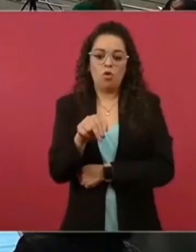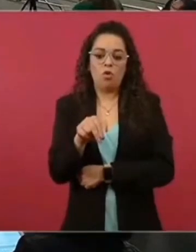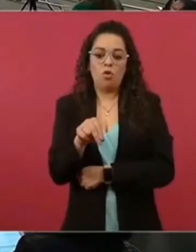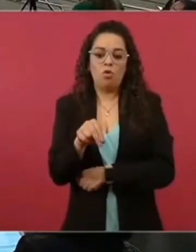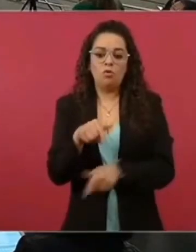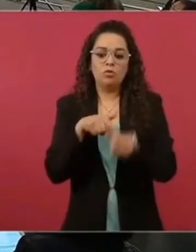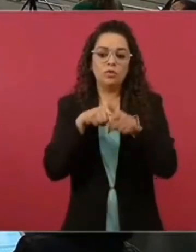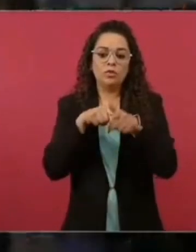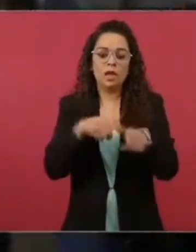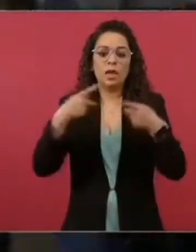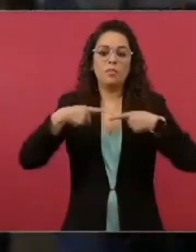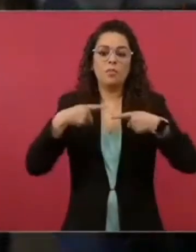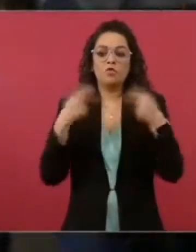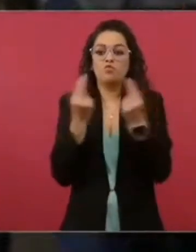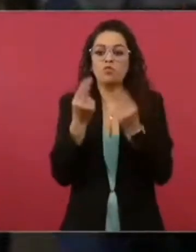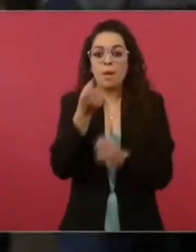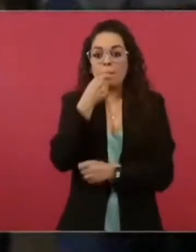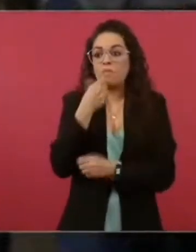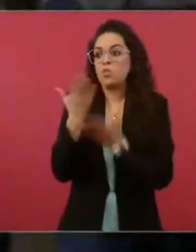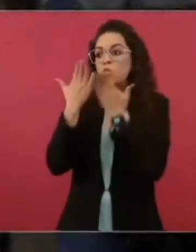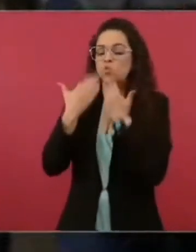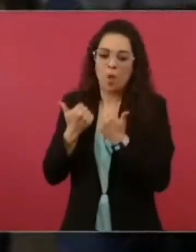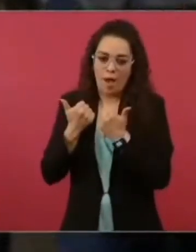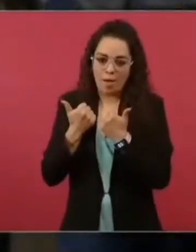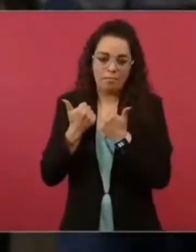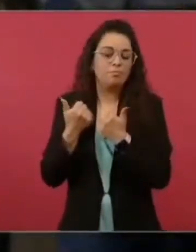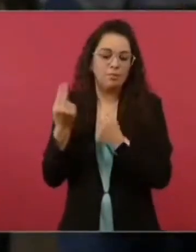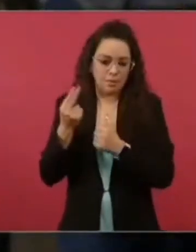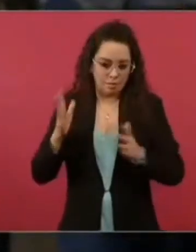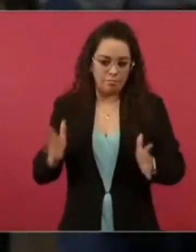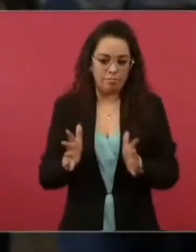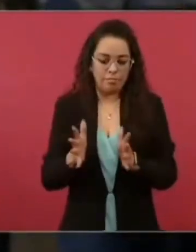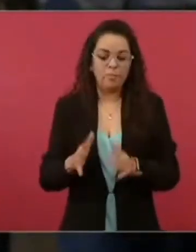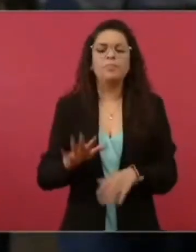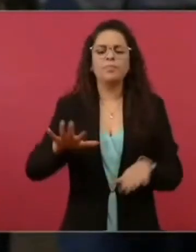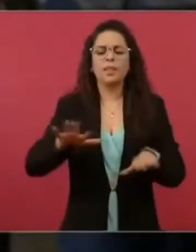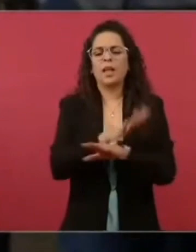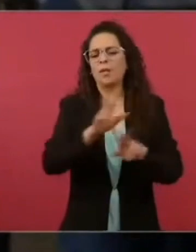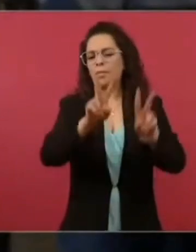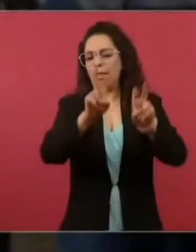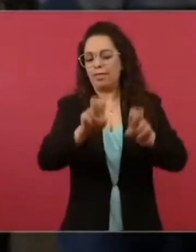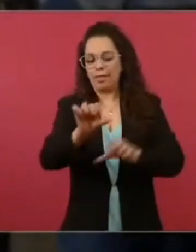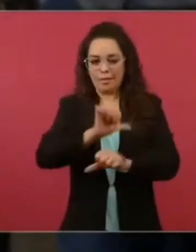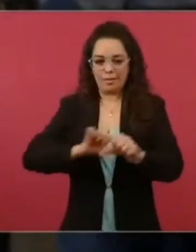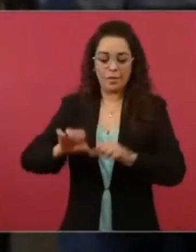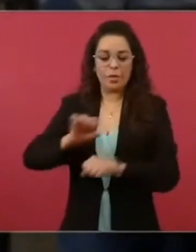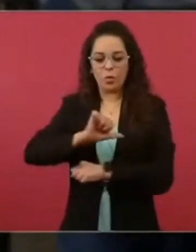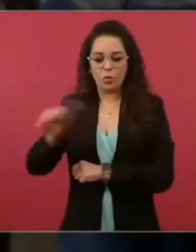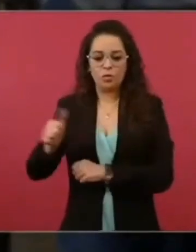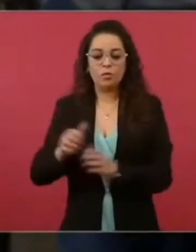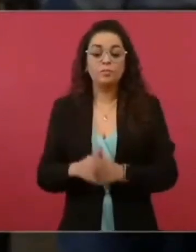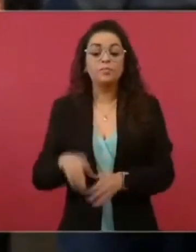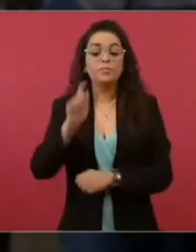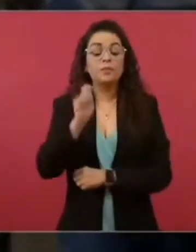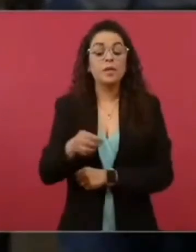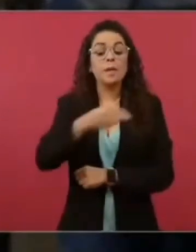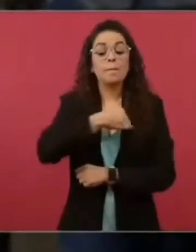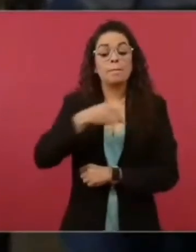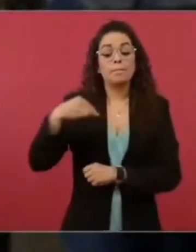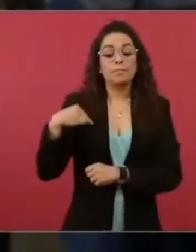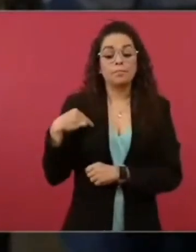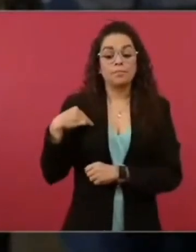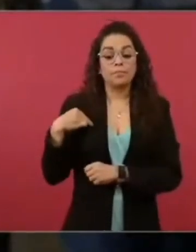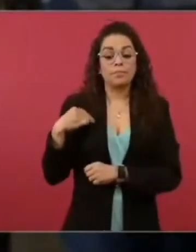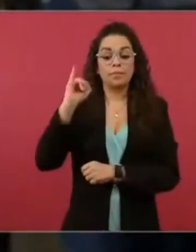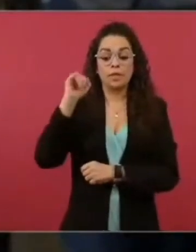dar oportunidades rápido. El primero tiene que ver con una probable reunión que tendría usted con los integrantes del INE, dado que hay nuevos integrantes